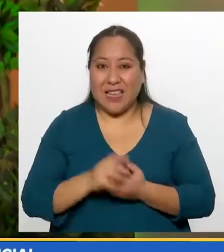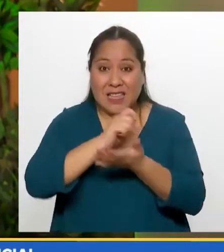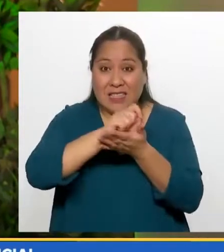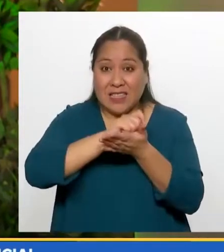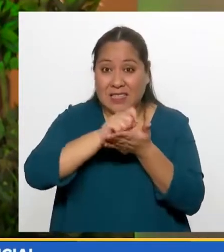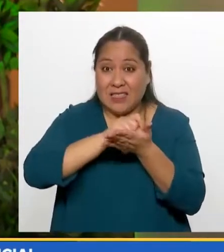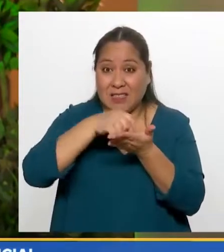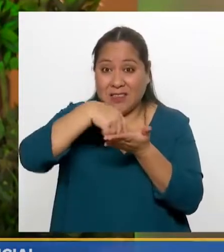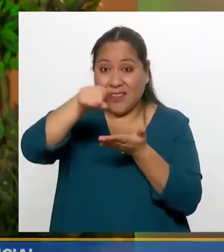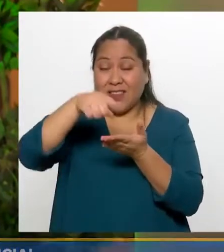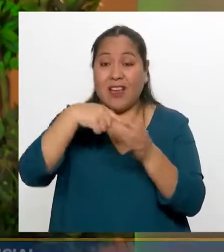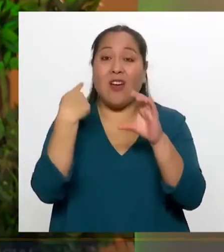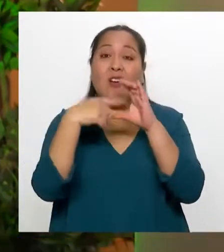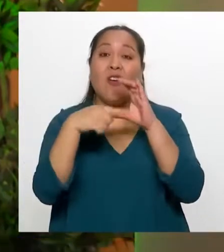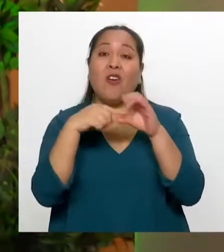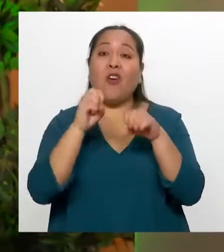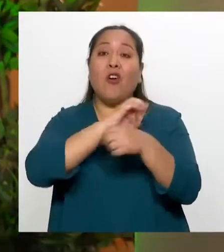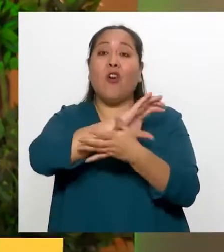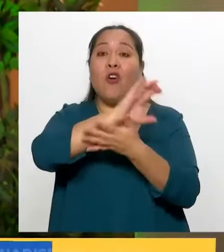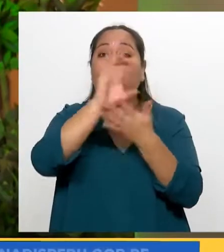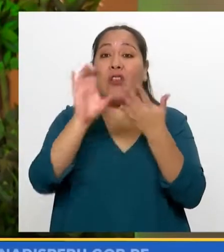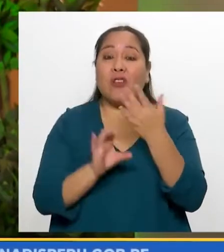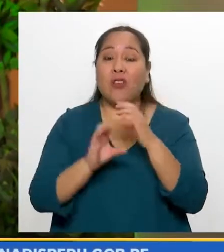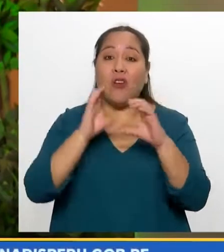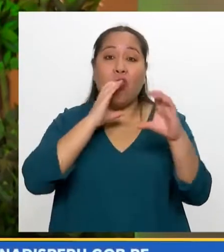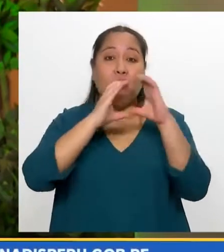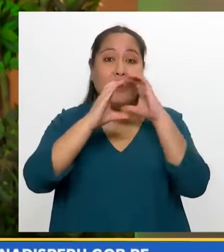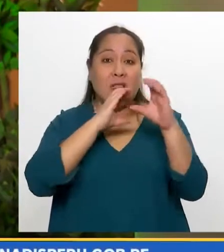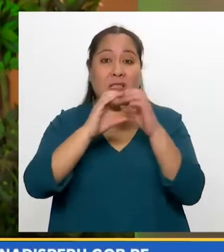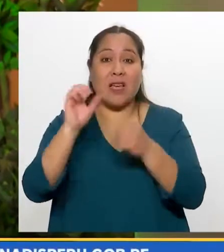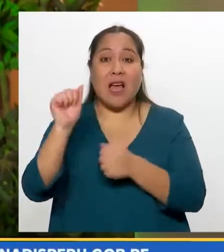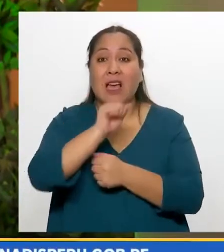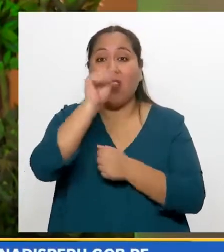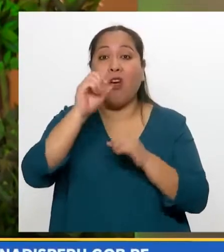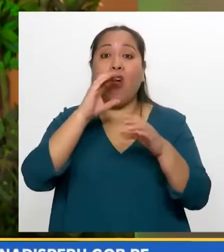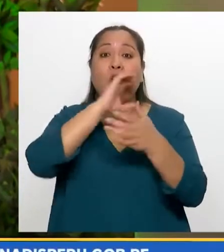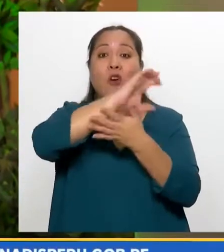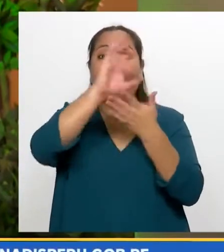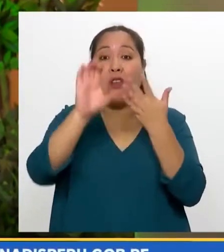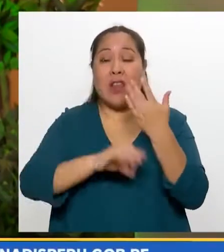@sinbarrerasoficial. Escriban también al correo electrónico del CONADIS,